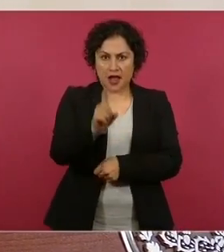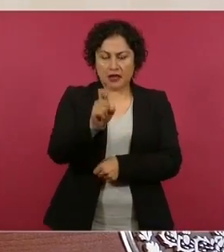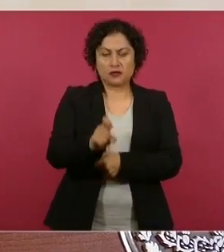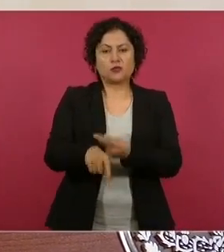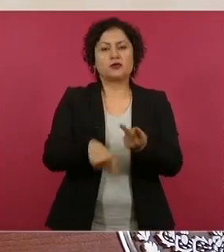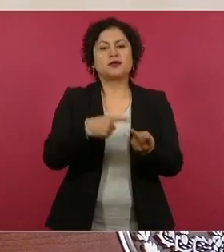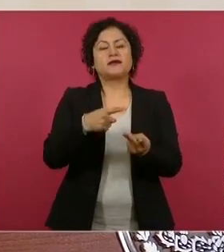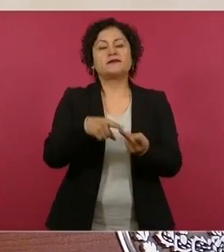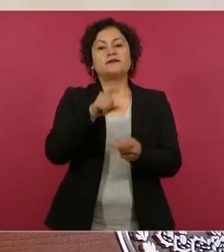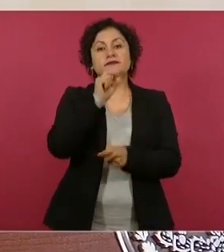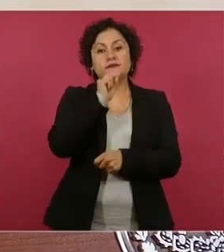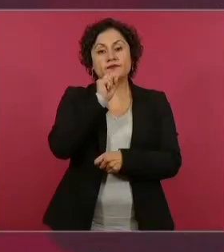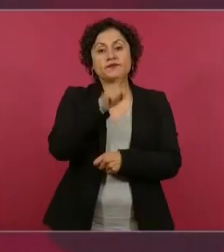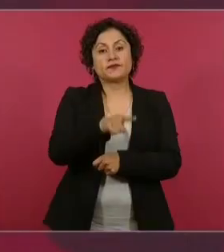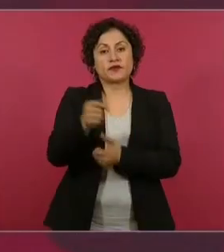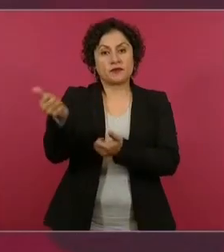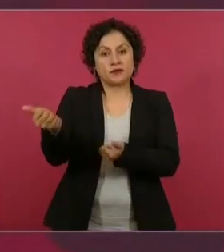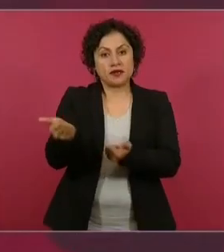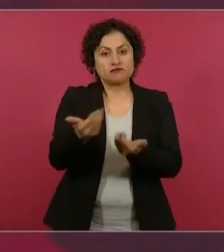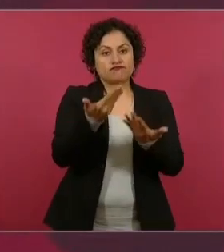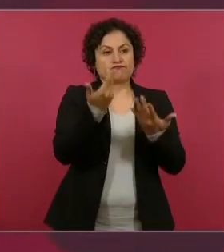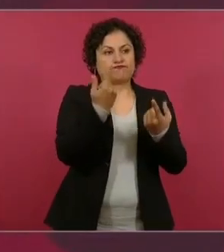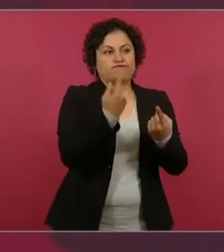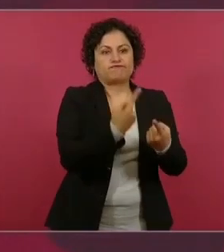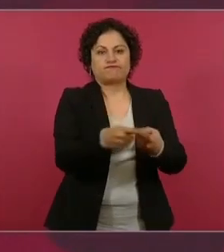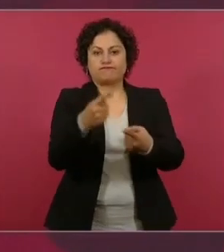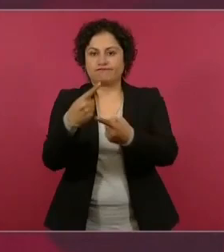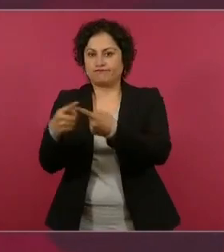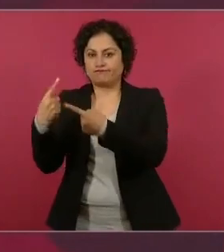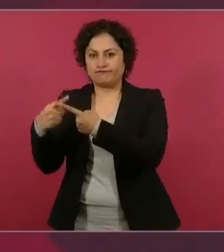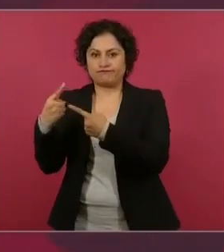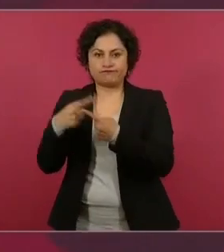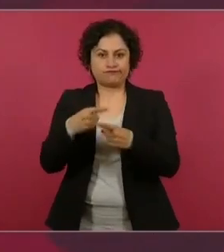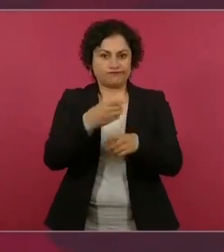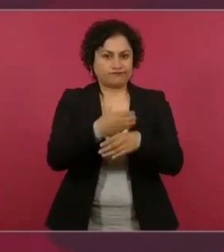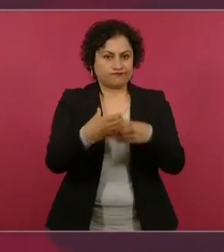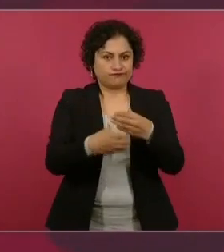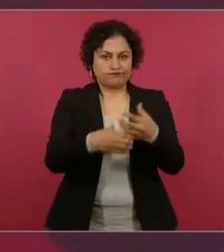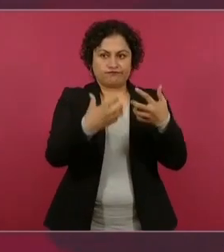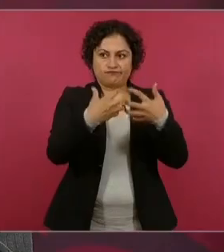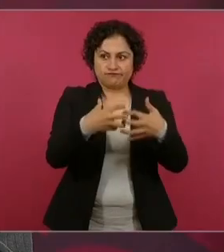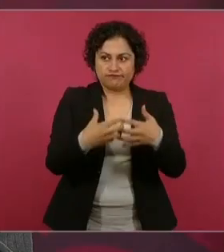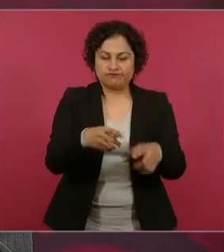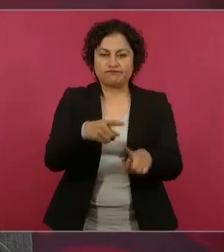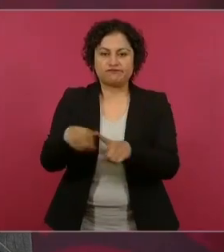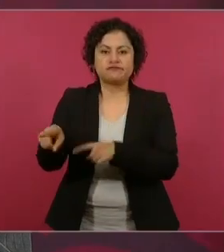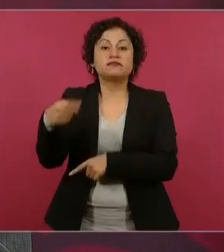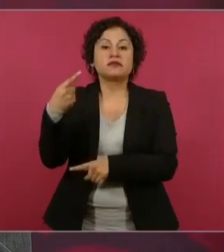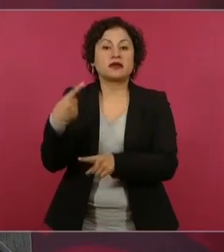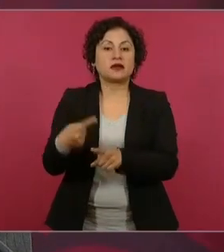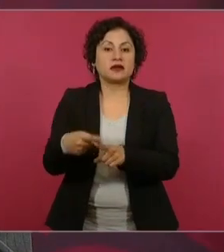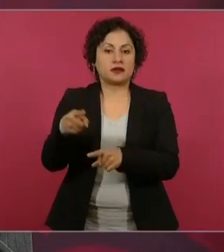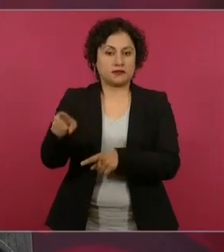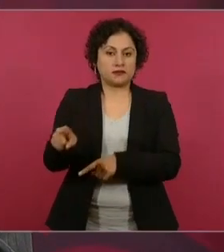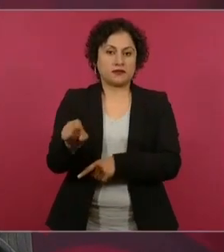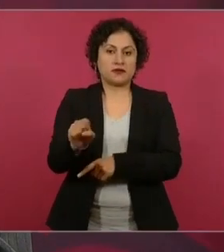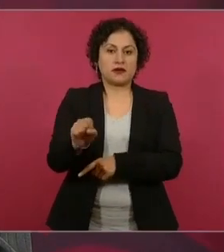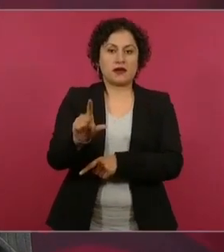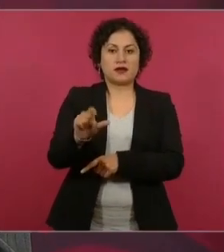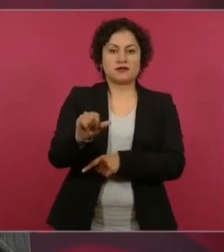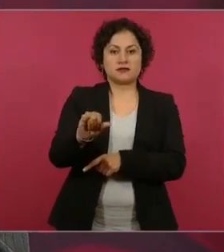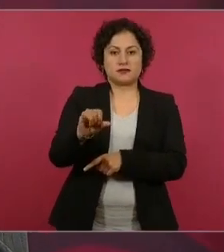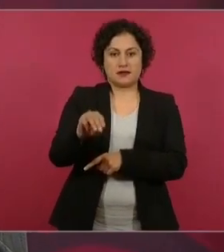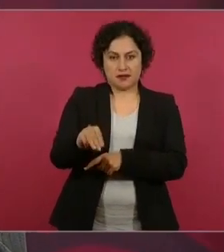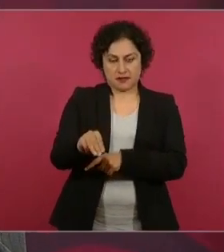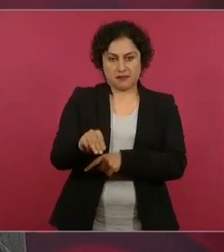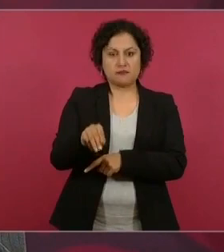enviando equipos, Carlos Slim, hablé con él y también tiene